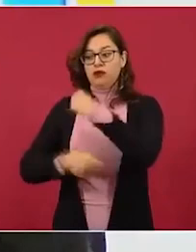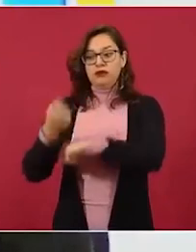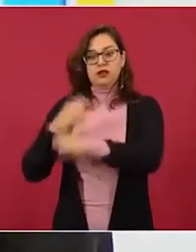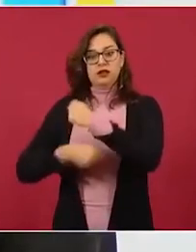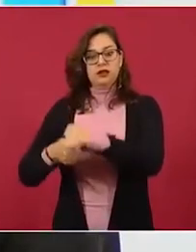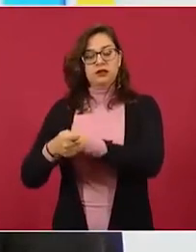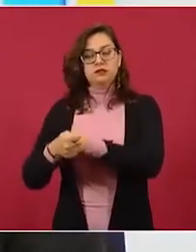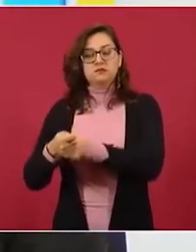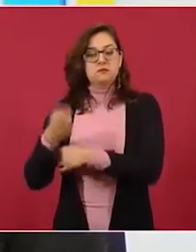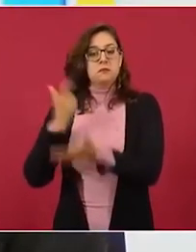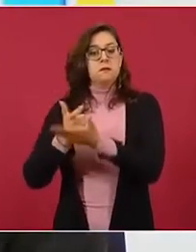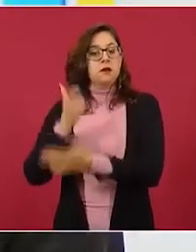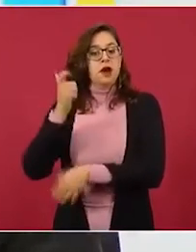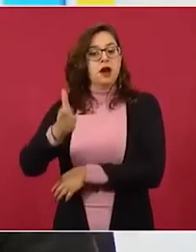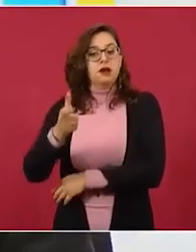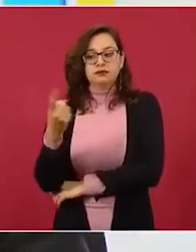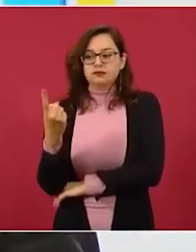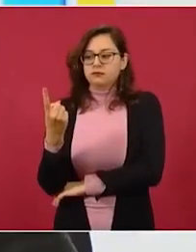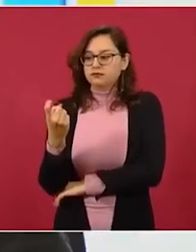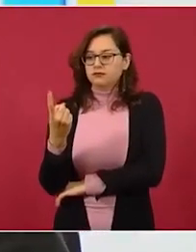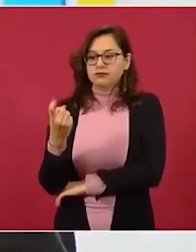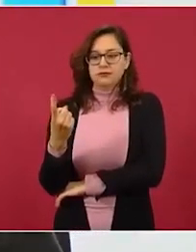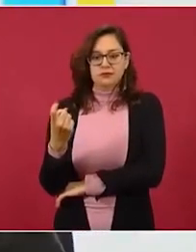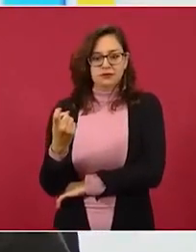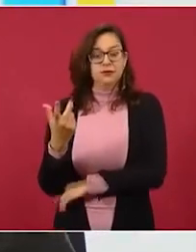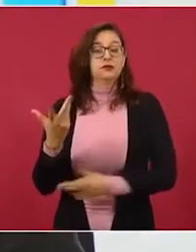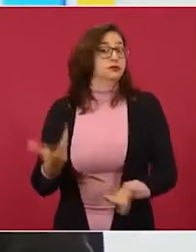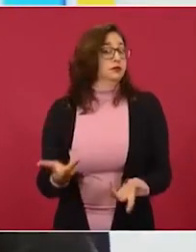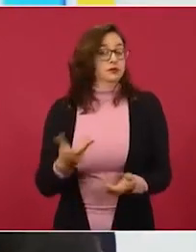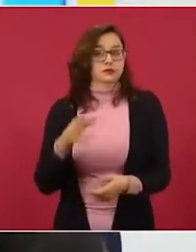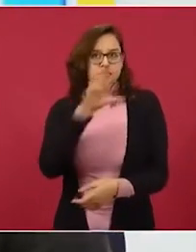de energía. Son los costos del servicio de transmisión,